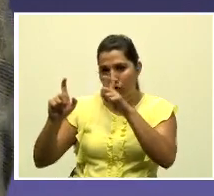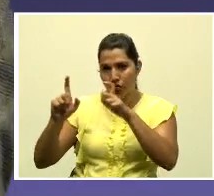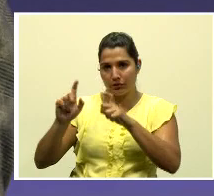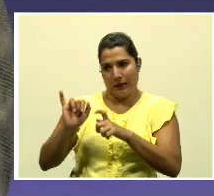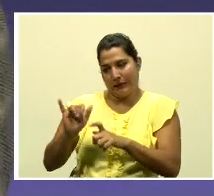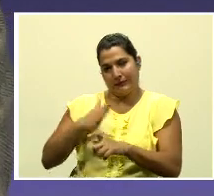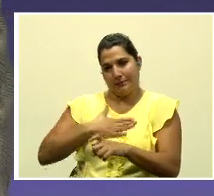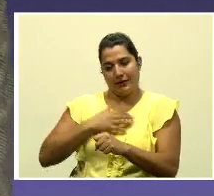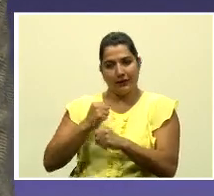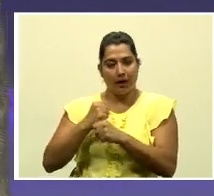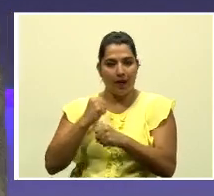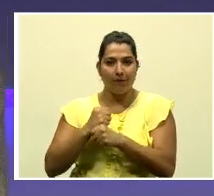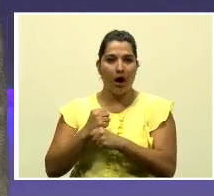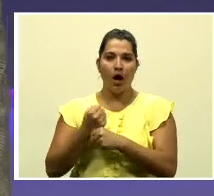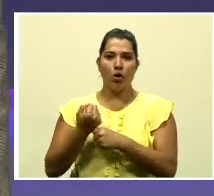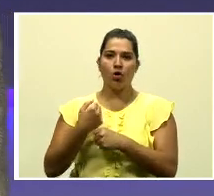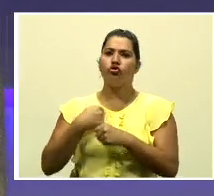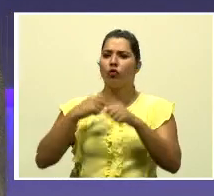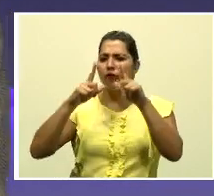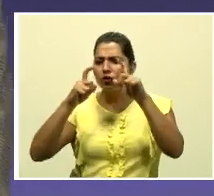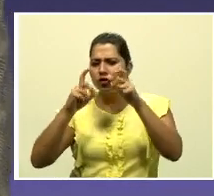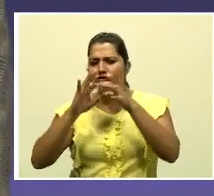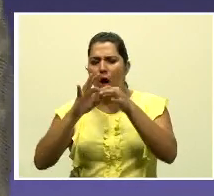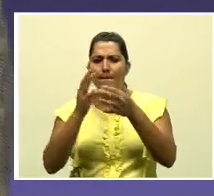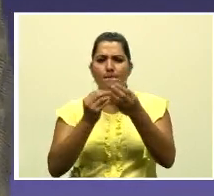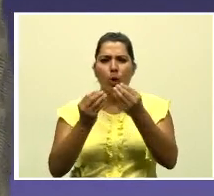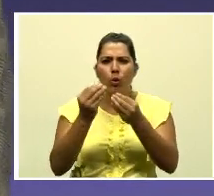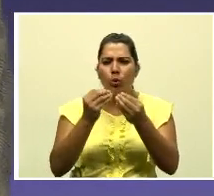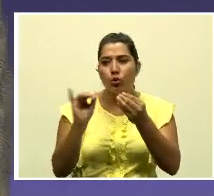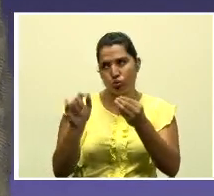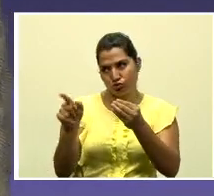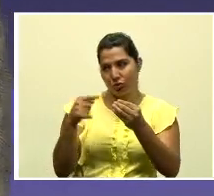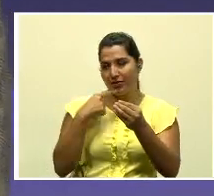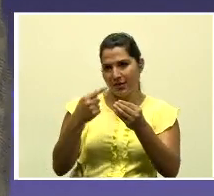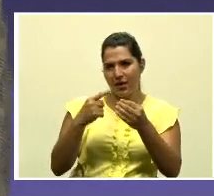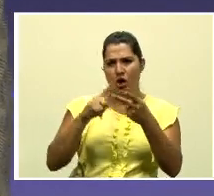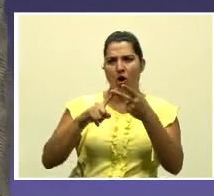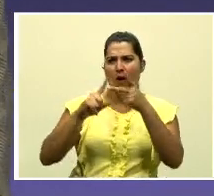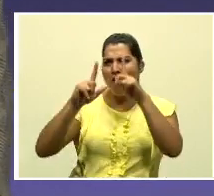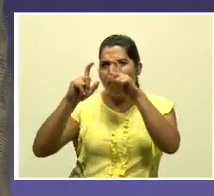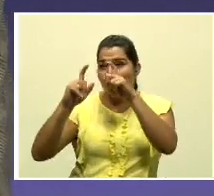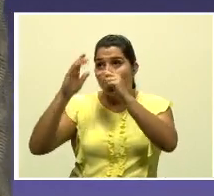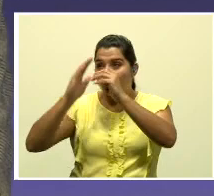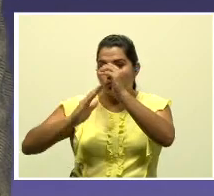Hago fotografía de producto, como usted lo mencionó, trabajo haciendo fotografía arquitectónica,